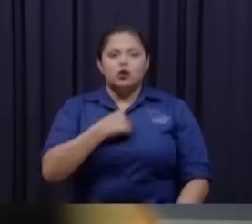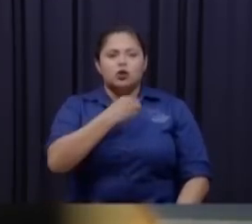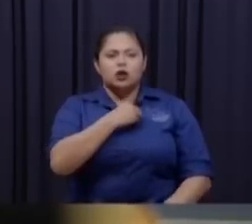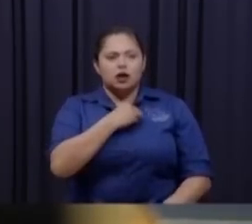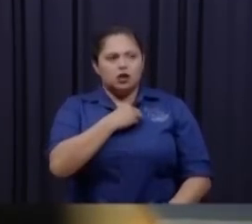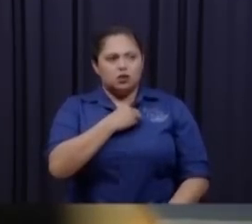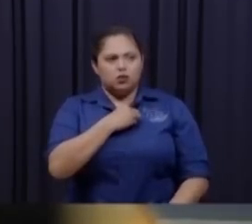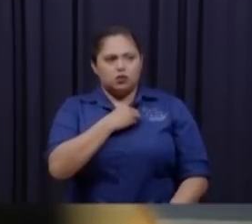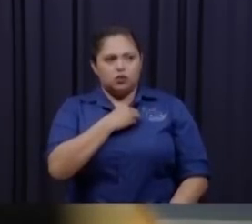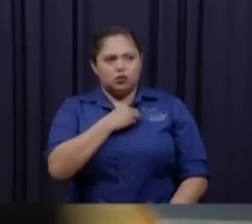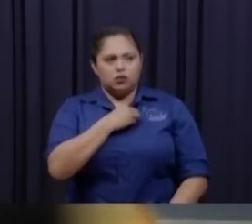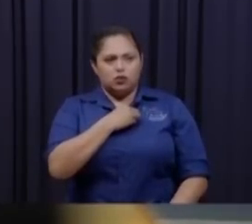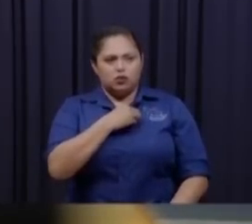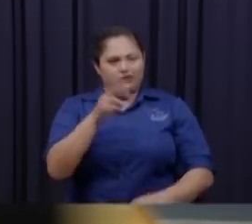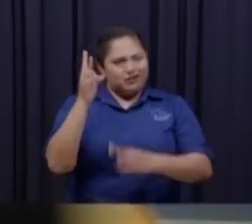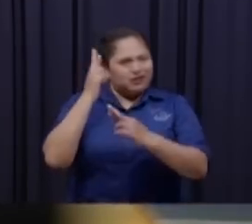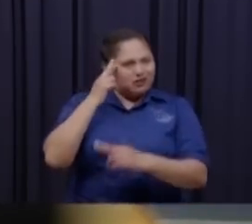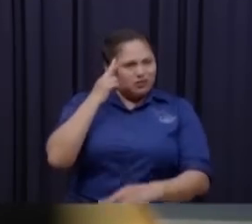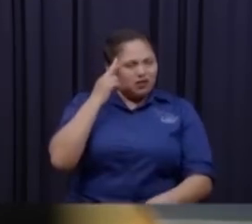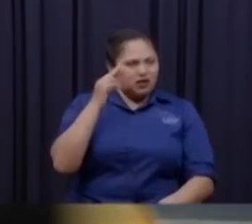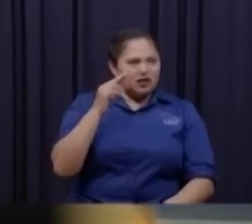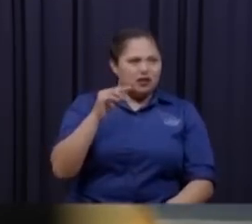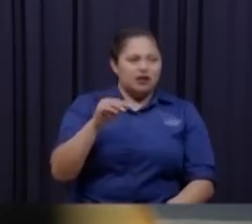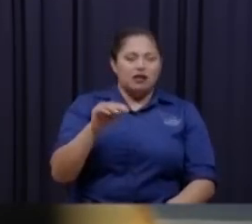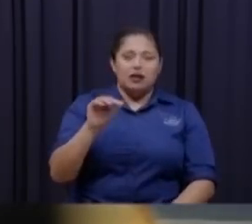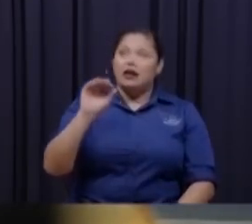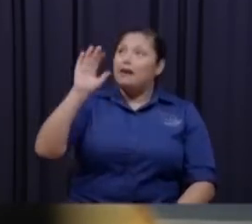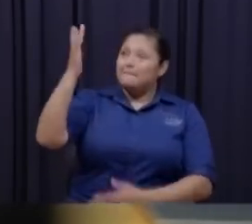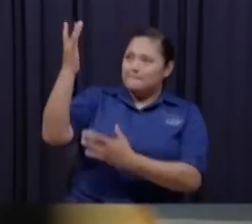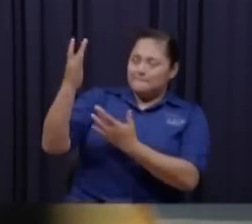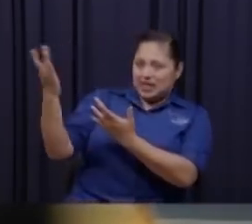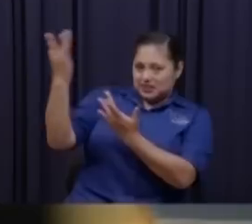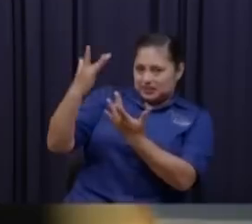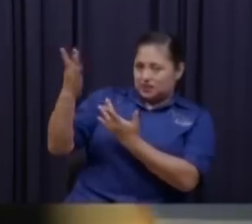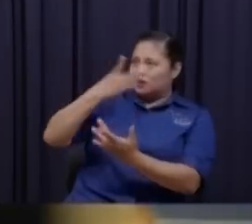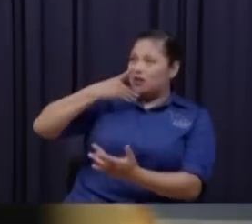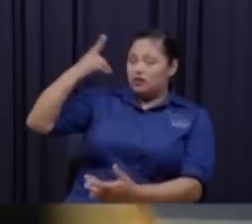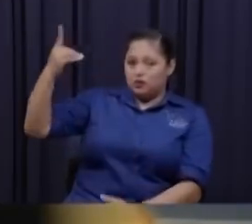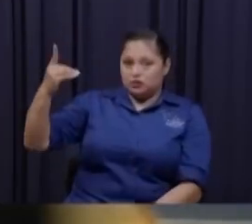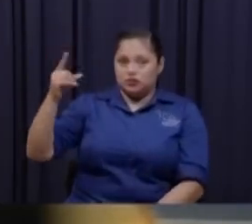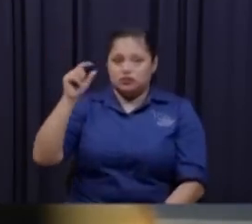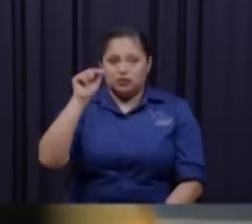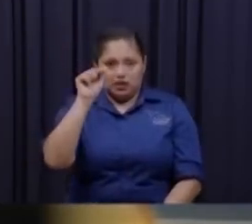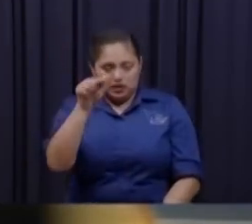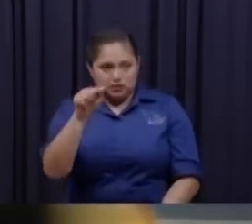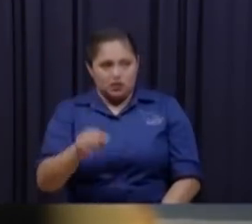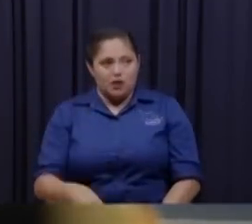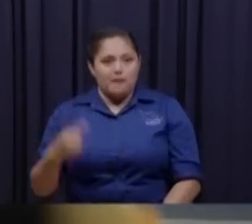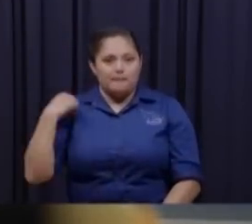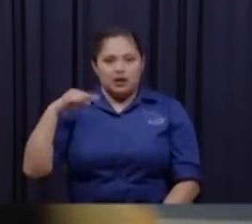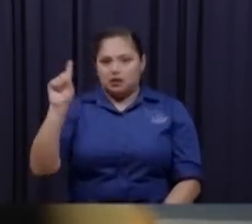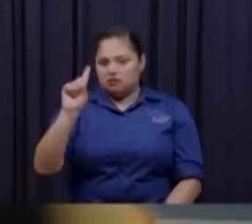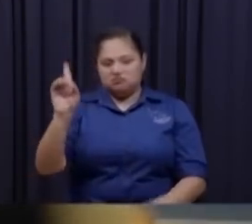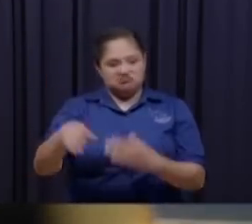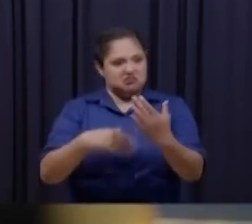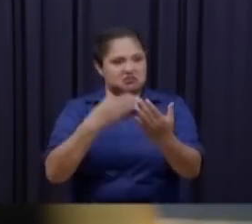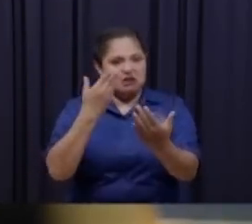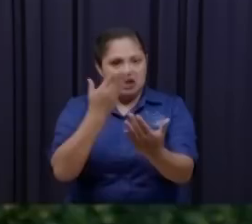traer a colación parte de la misericordia de Dios respecto a eso, para que no caigamos en